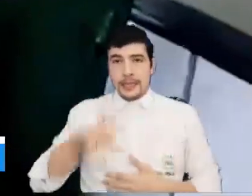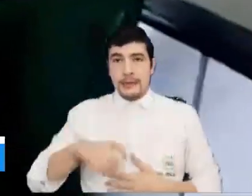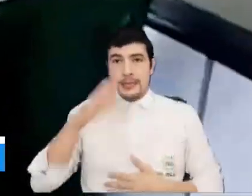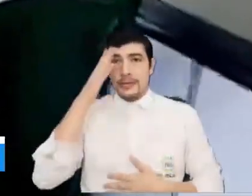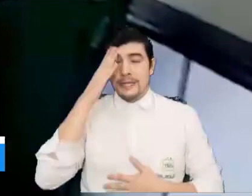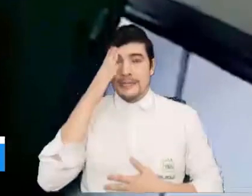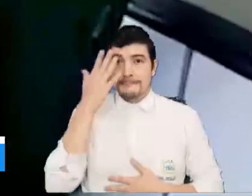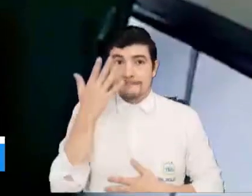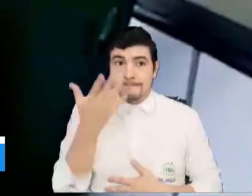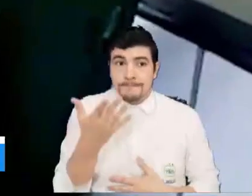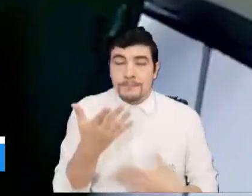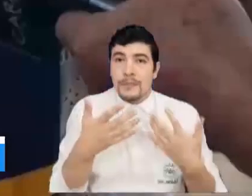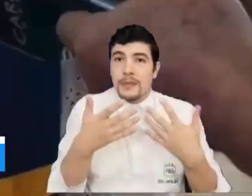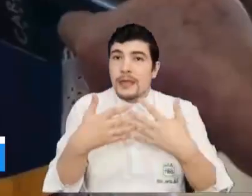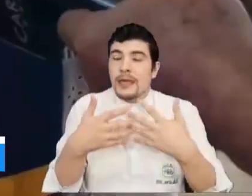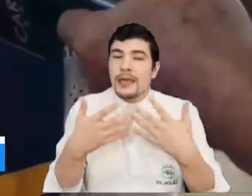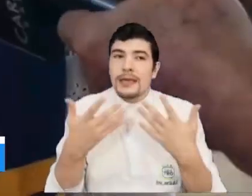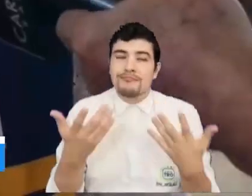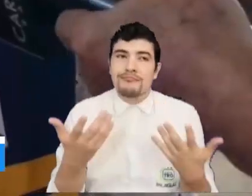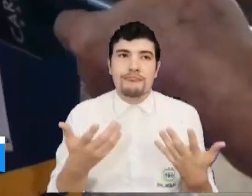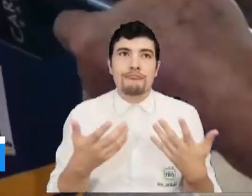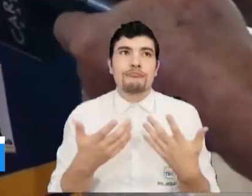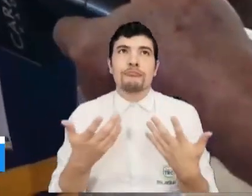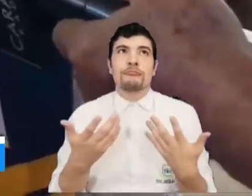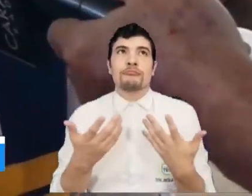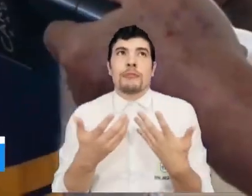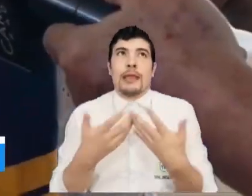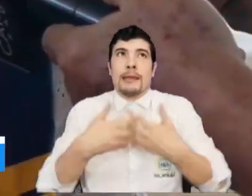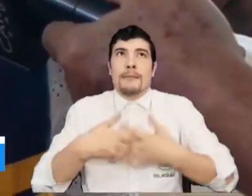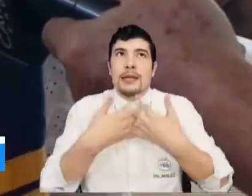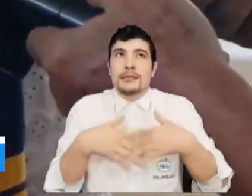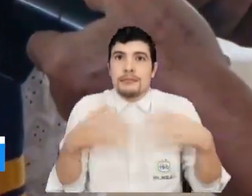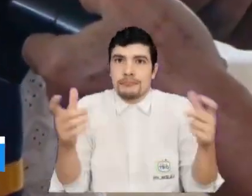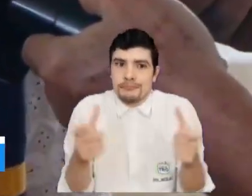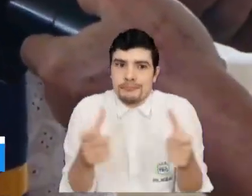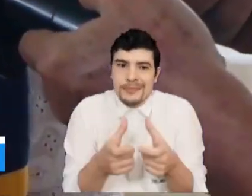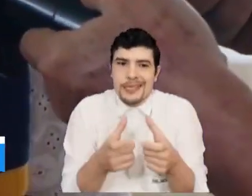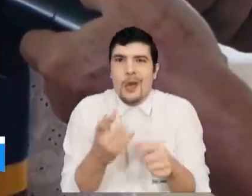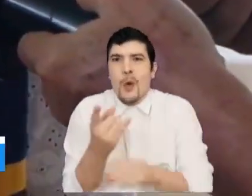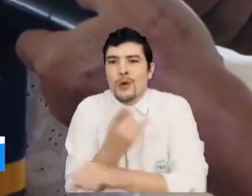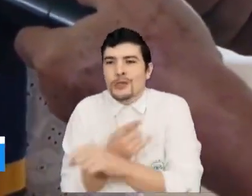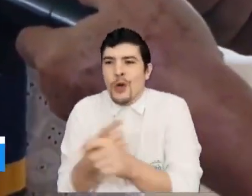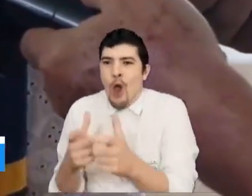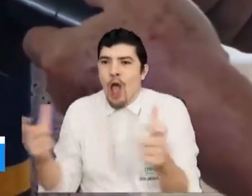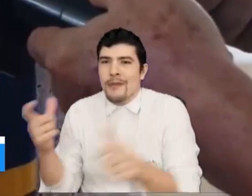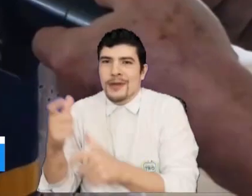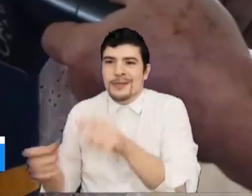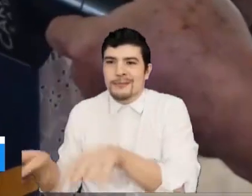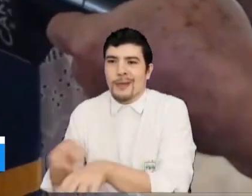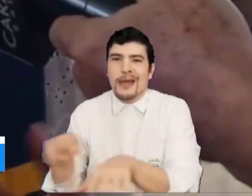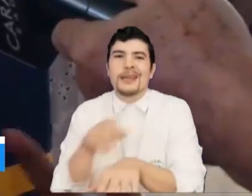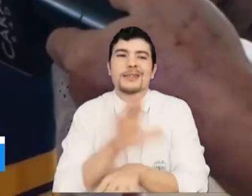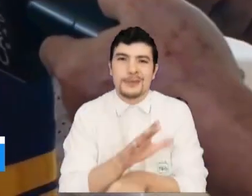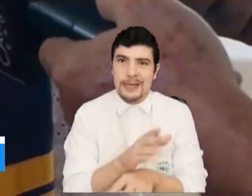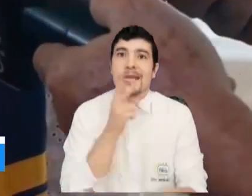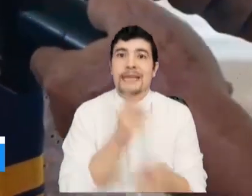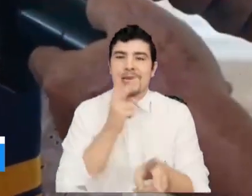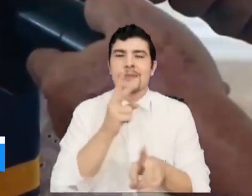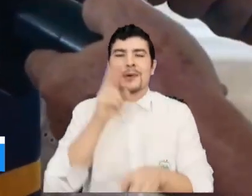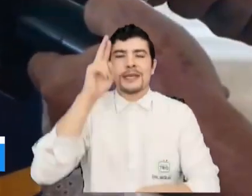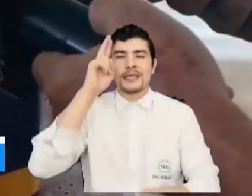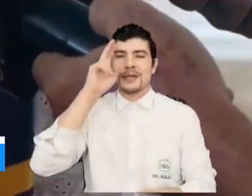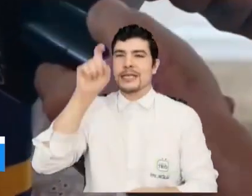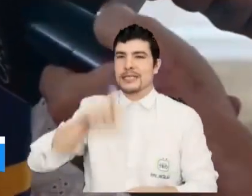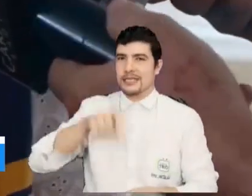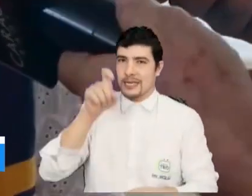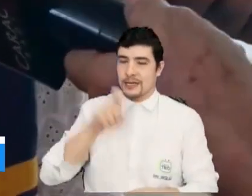uso muy masivo y pues que es donde gran parte de la ciudadanía está expuesta. Por eso es necesario que tanto la entidad